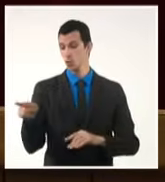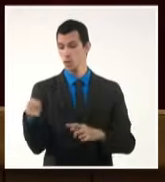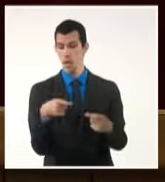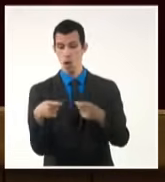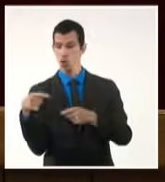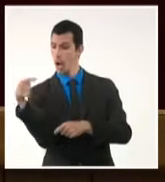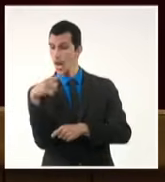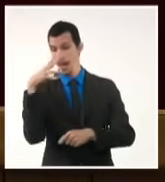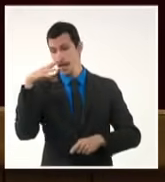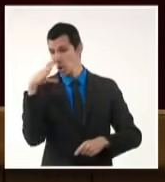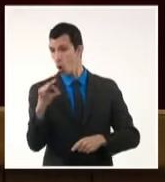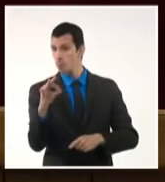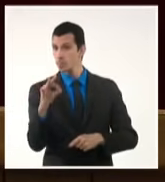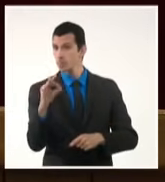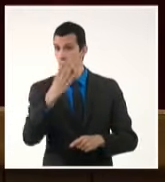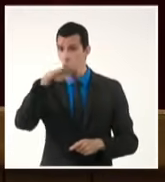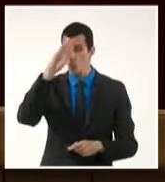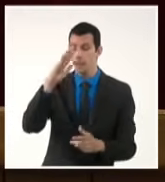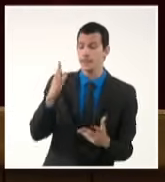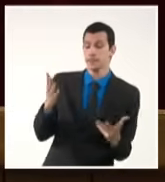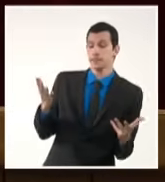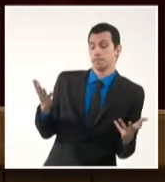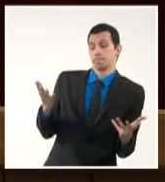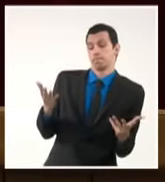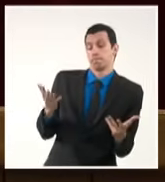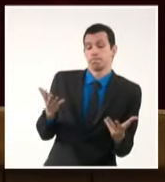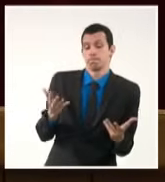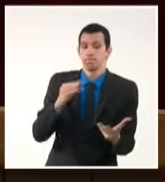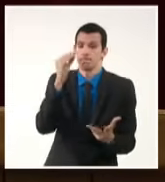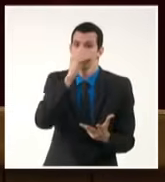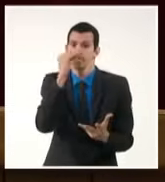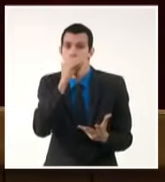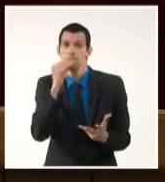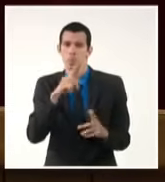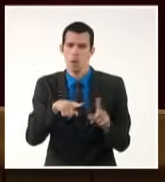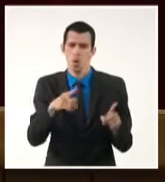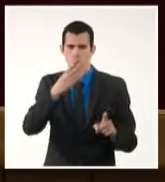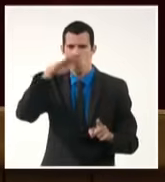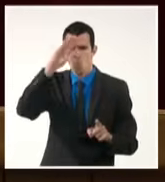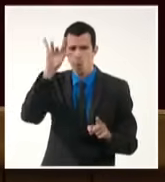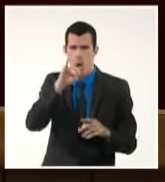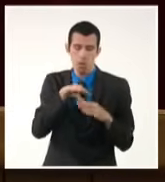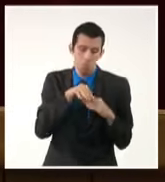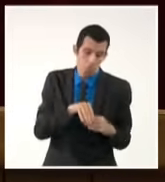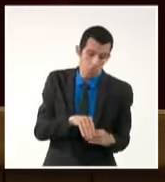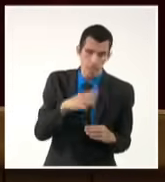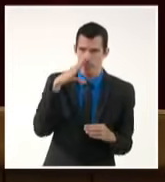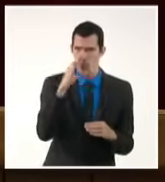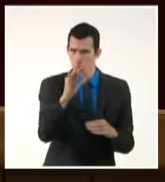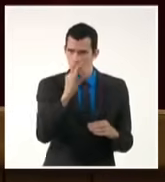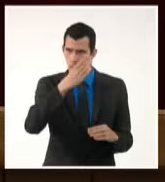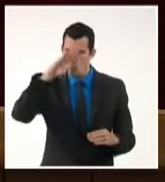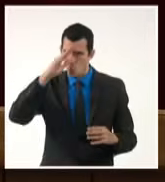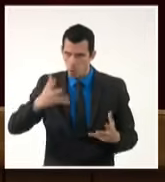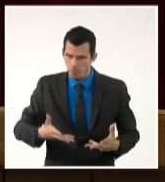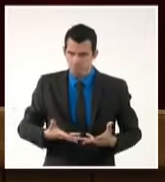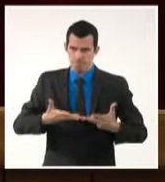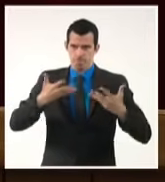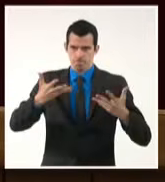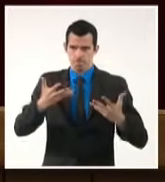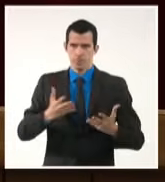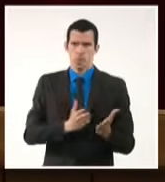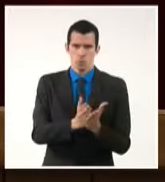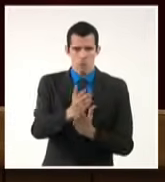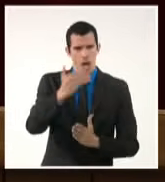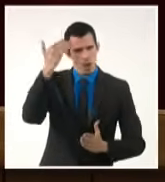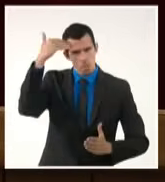presumir ningún gobierno en el mundo, muchos de nuestros problemas persistirían por esa causa, por la causa del bloqueo, como